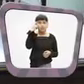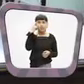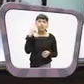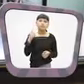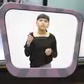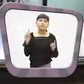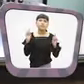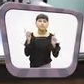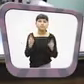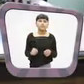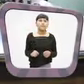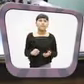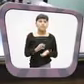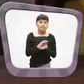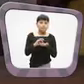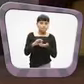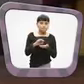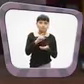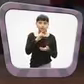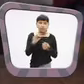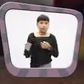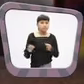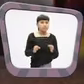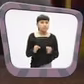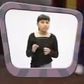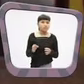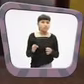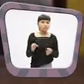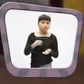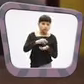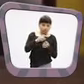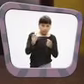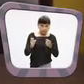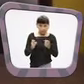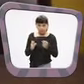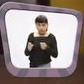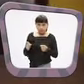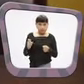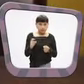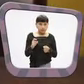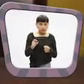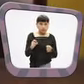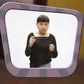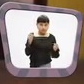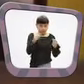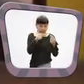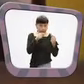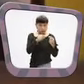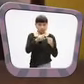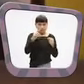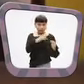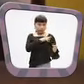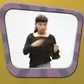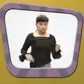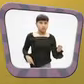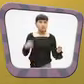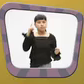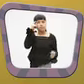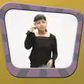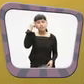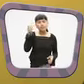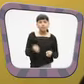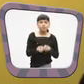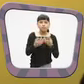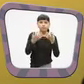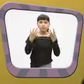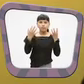mente, pero deporte. El ajedrez es, ¿cómo te puedo explicar? Una movida de piezas, jaque mate a un rey. Para